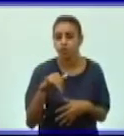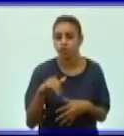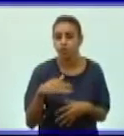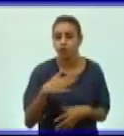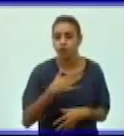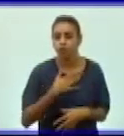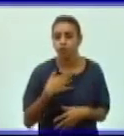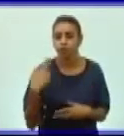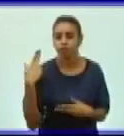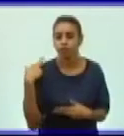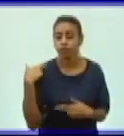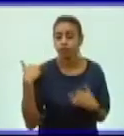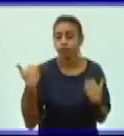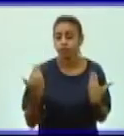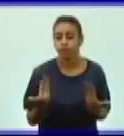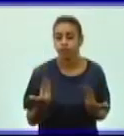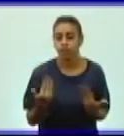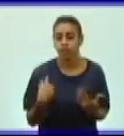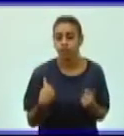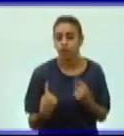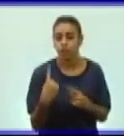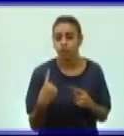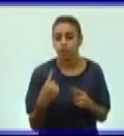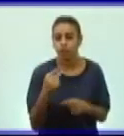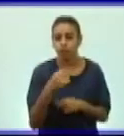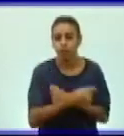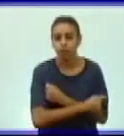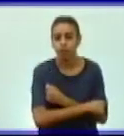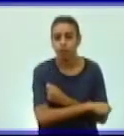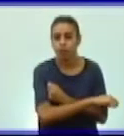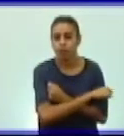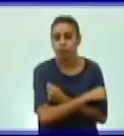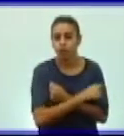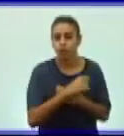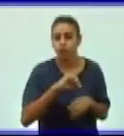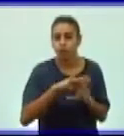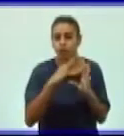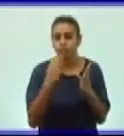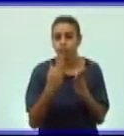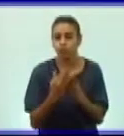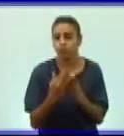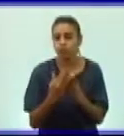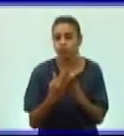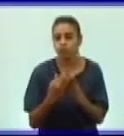muchos pueblos del mundo que siguen creyendo en el socialismo y otros que constantemente dan pasos de avance.